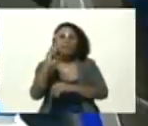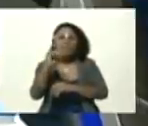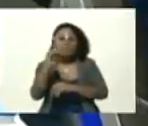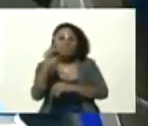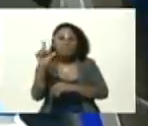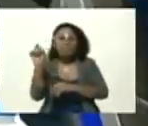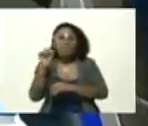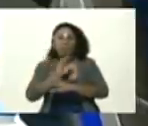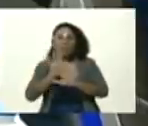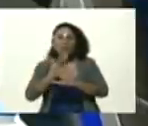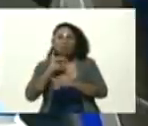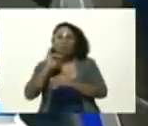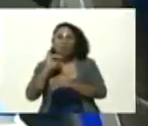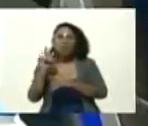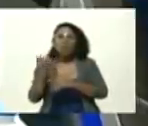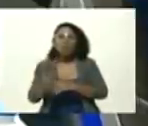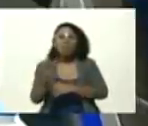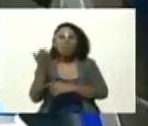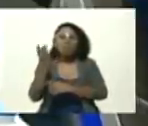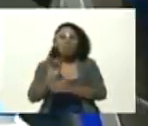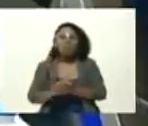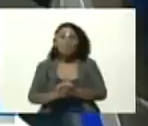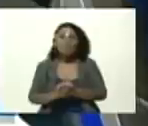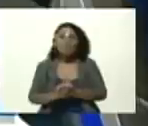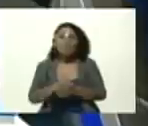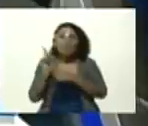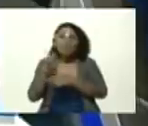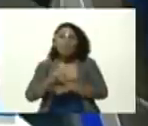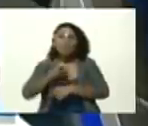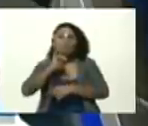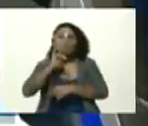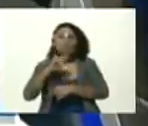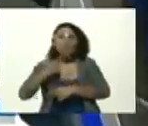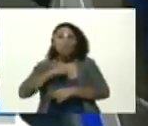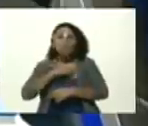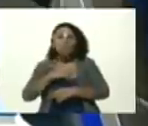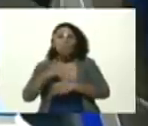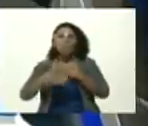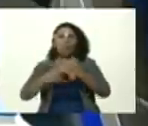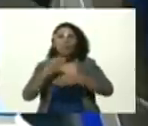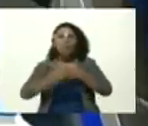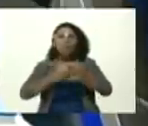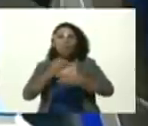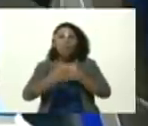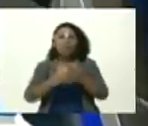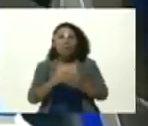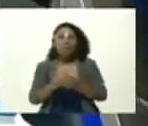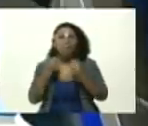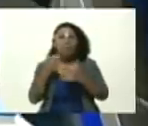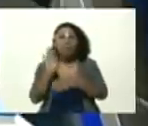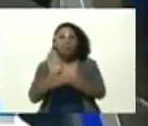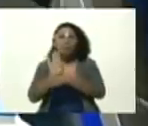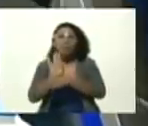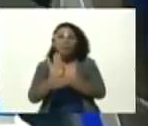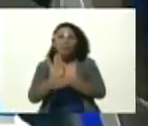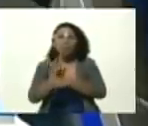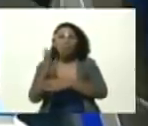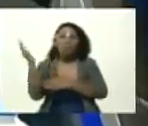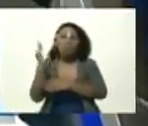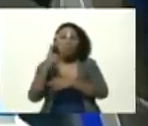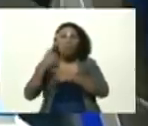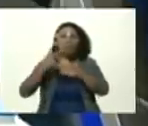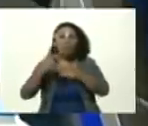Tenemos la información, que es lo importante. Con esa información entonces vamos a procesarla para cuidarnos. Vienen otras